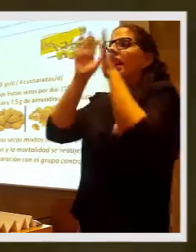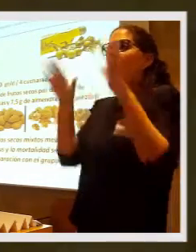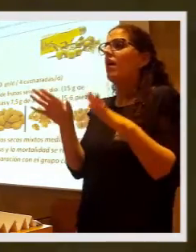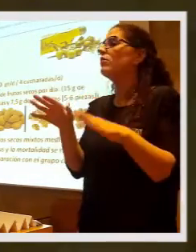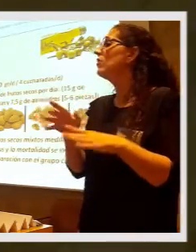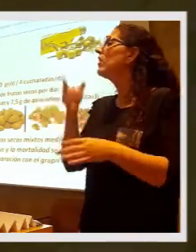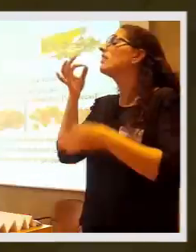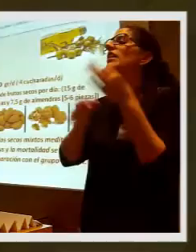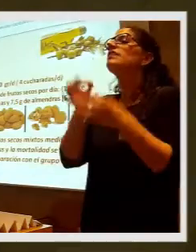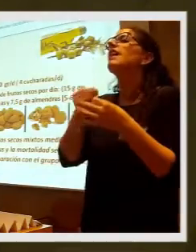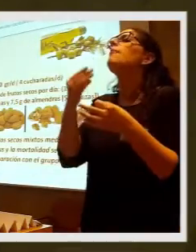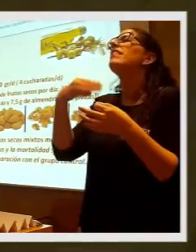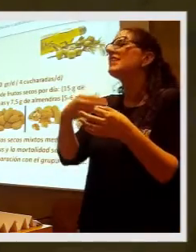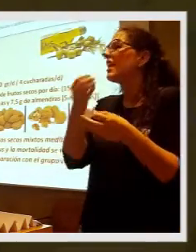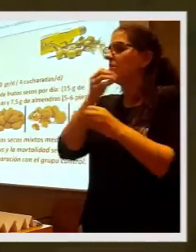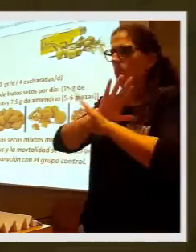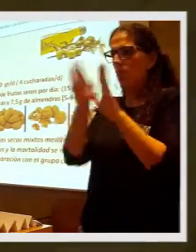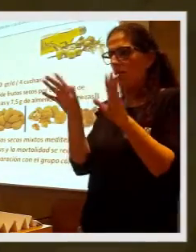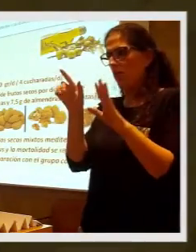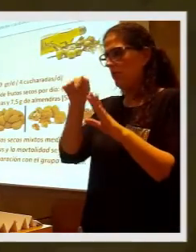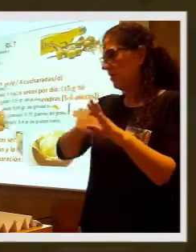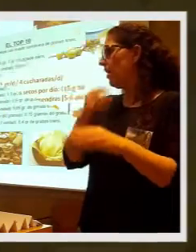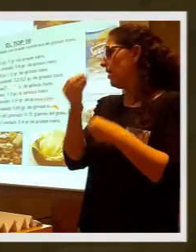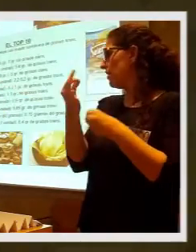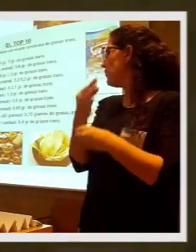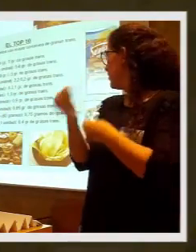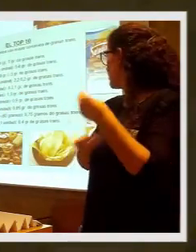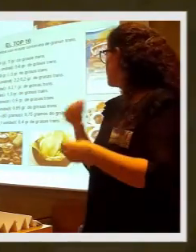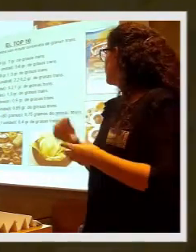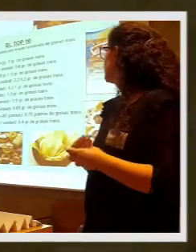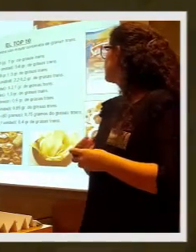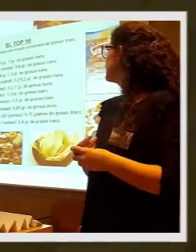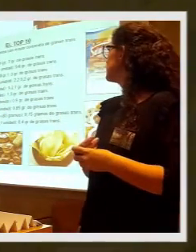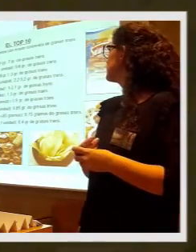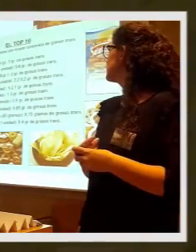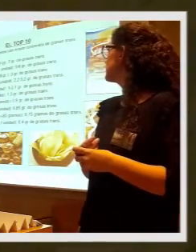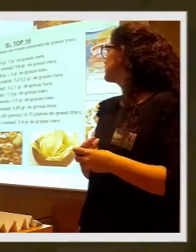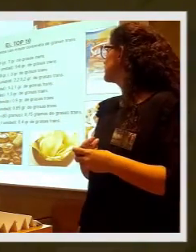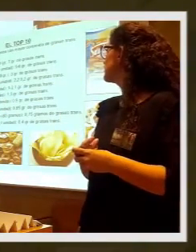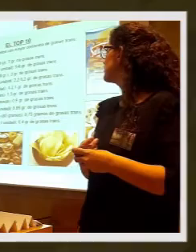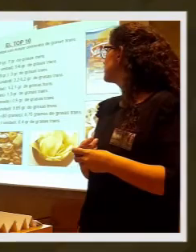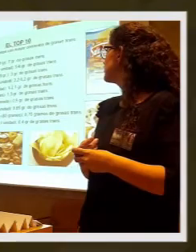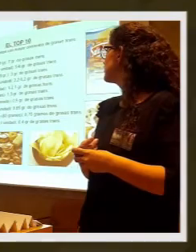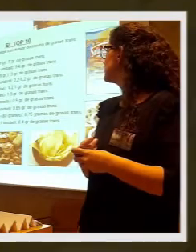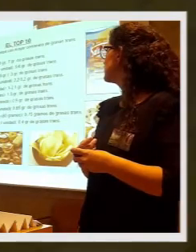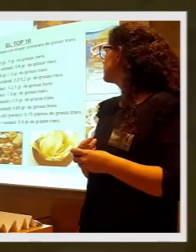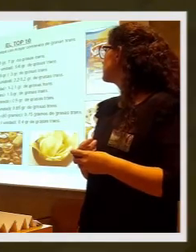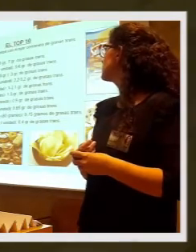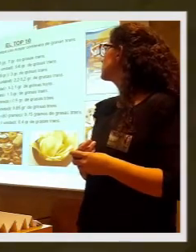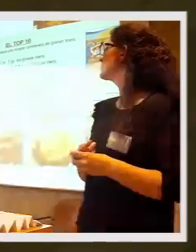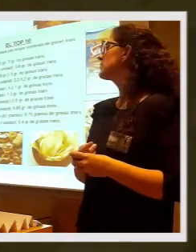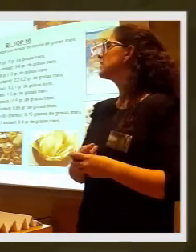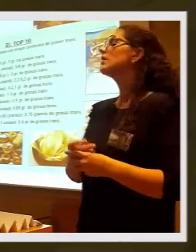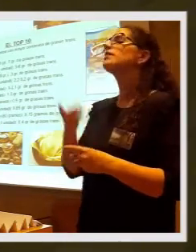que la dieta mediterránea sirve y es la que tenemos que utilizar en nuestro país y en todo el mundo. Os comentaba algo sobre